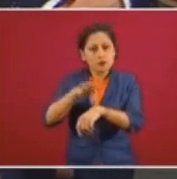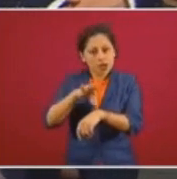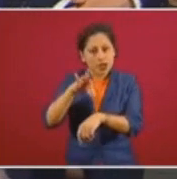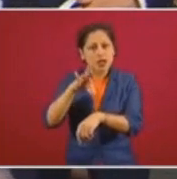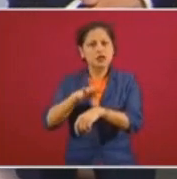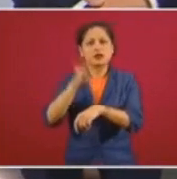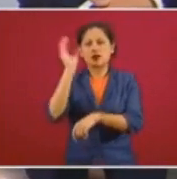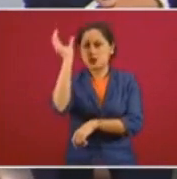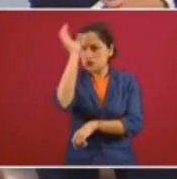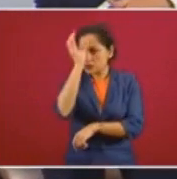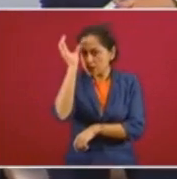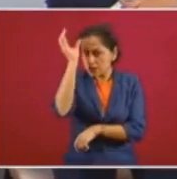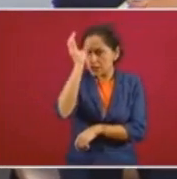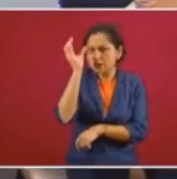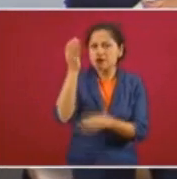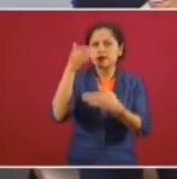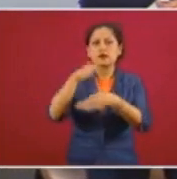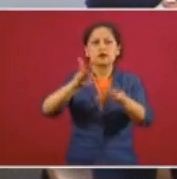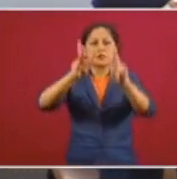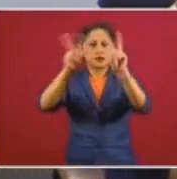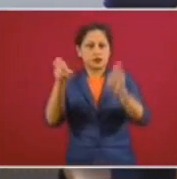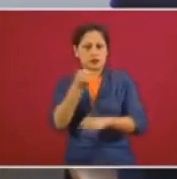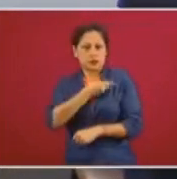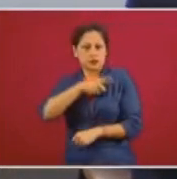y científicos del sector salud.